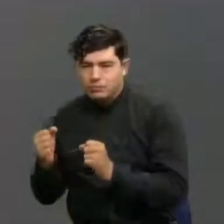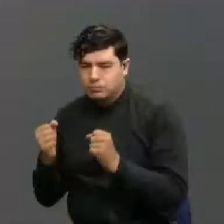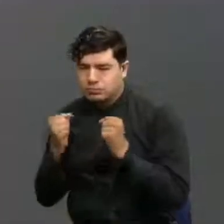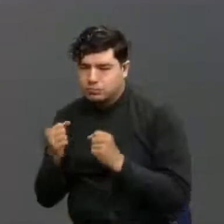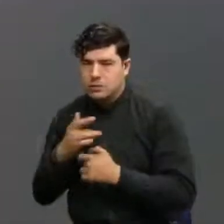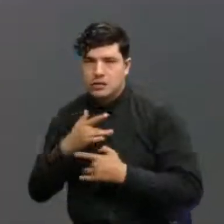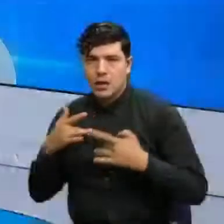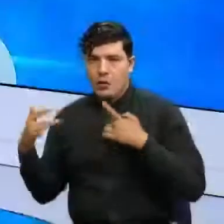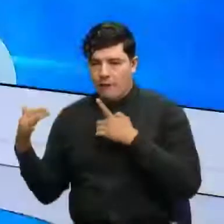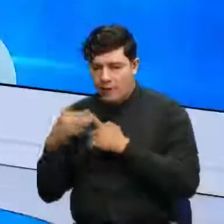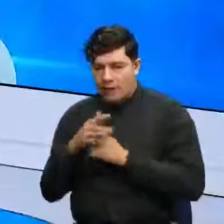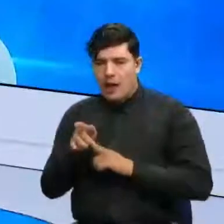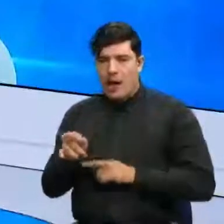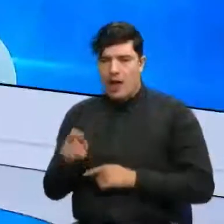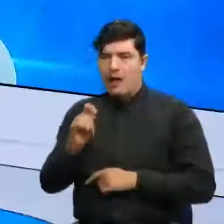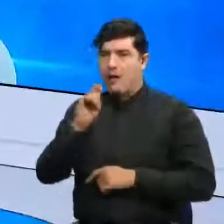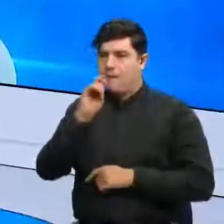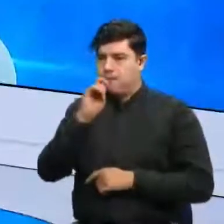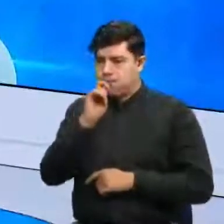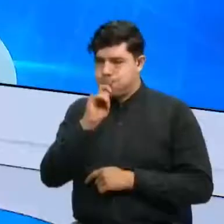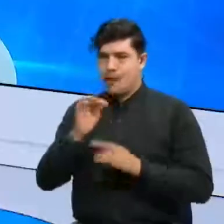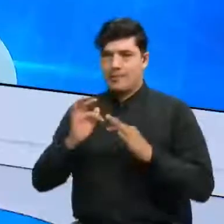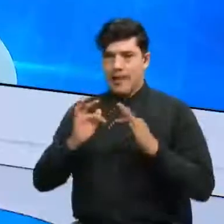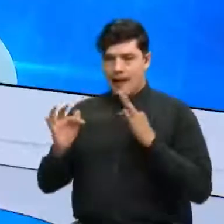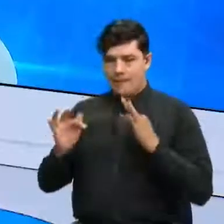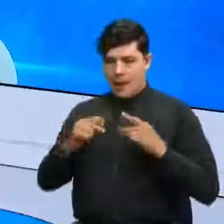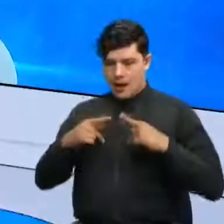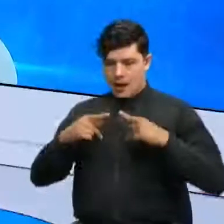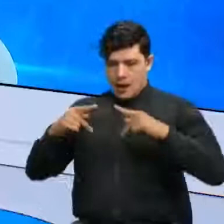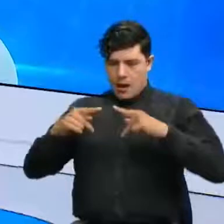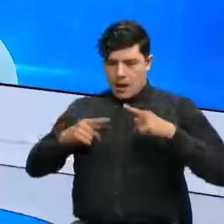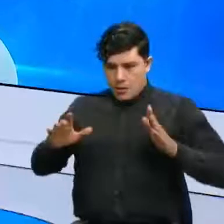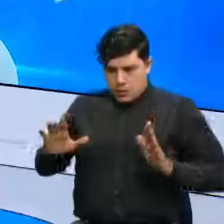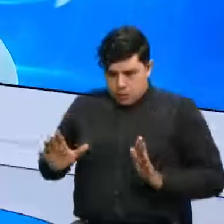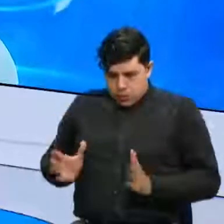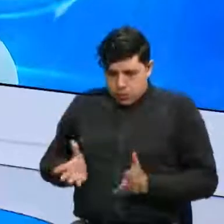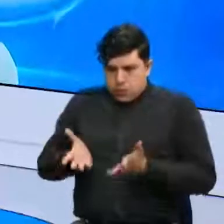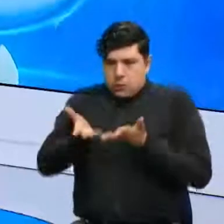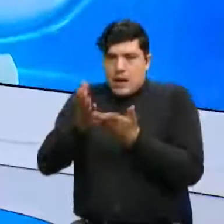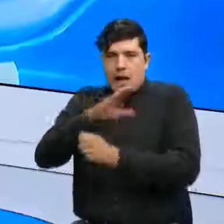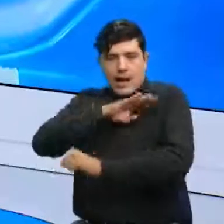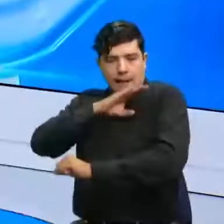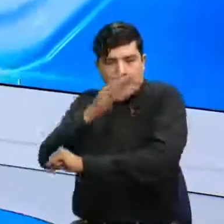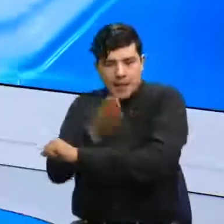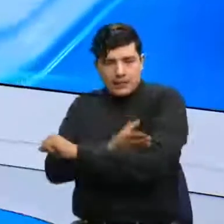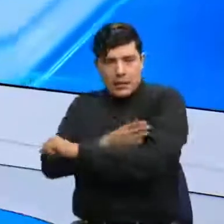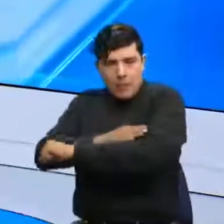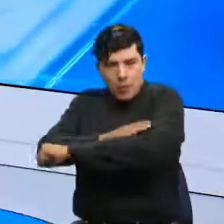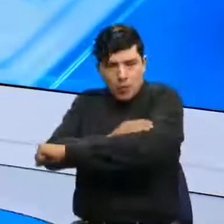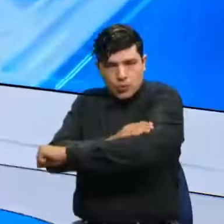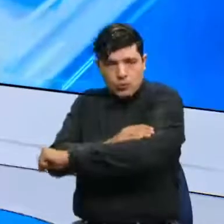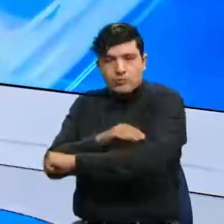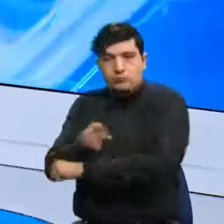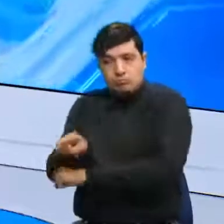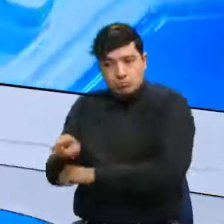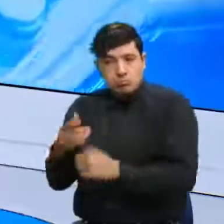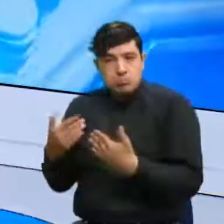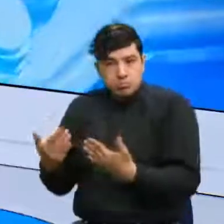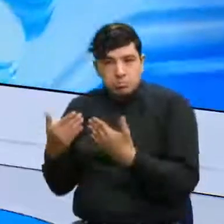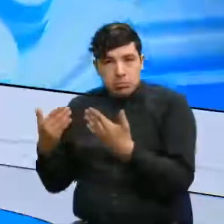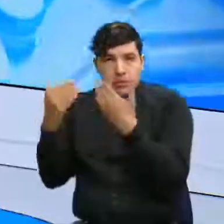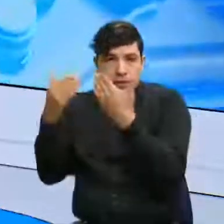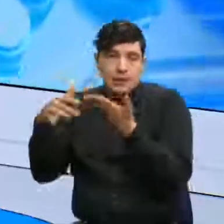un avance, creemos que es un dispositivo útil y creemos que es parte de lo que Santander como tal